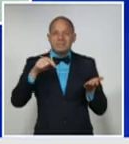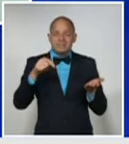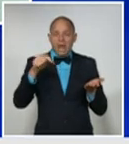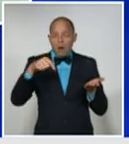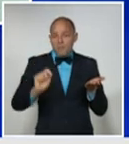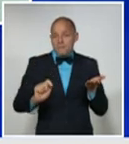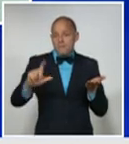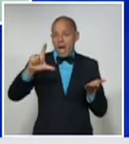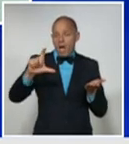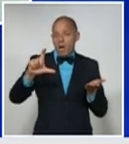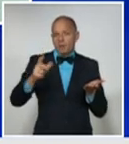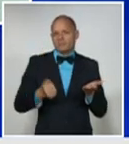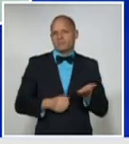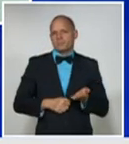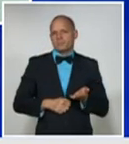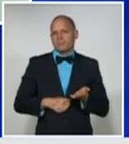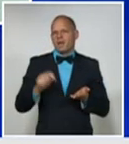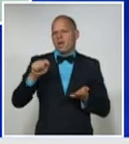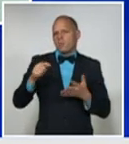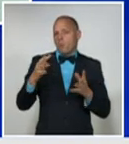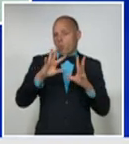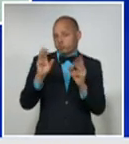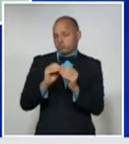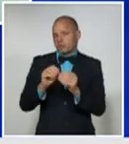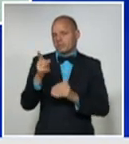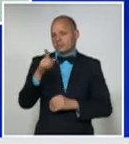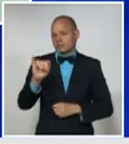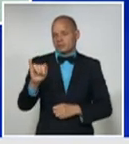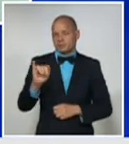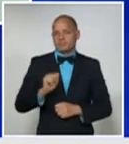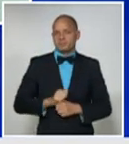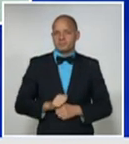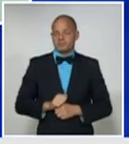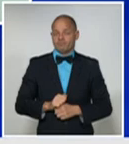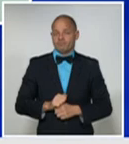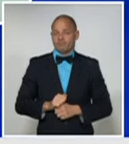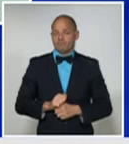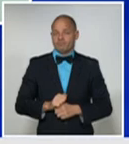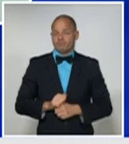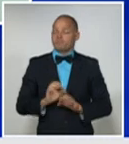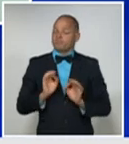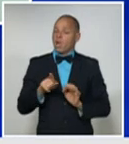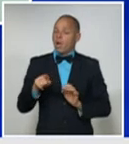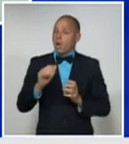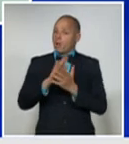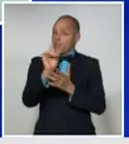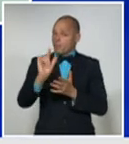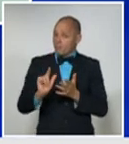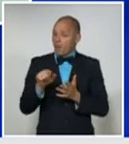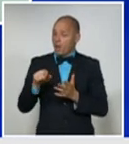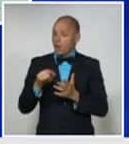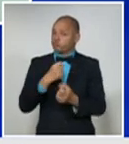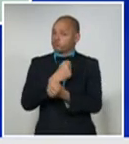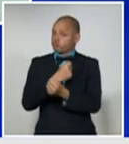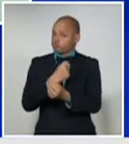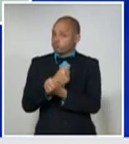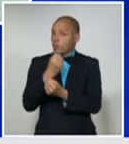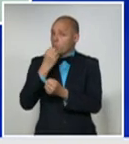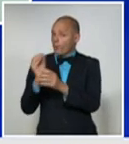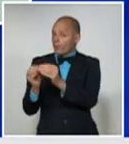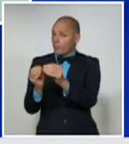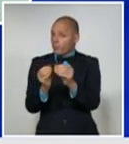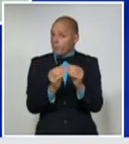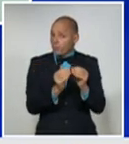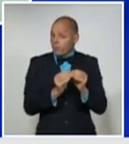de 16. Por lo tanto, es una provincia con mucho riesgo de transmisión, pero que de